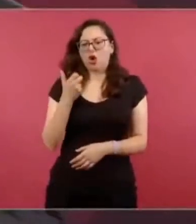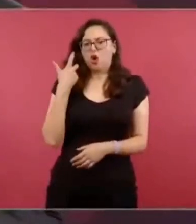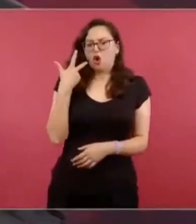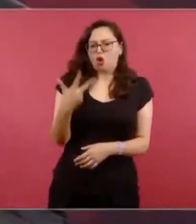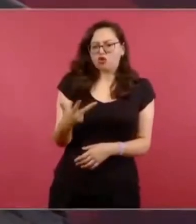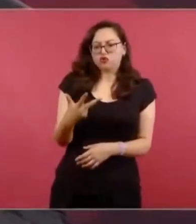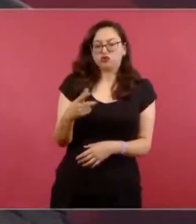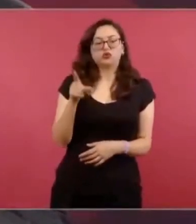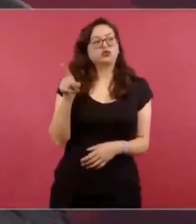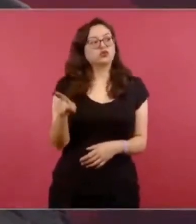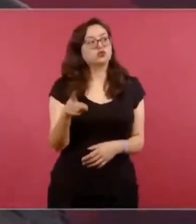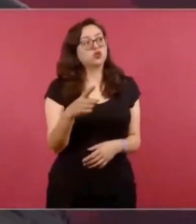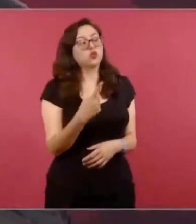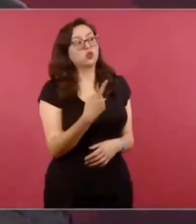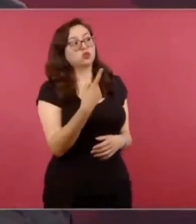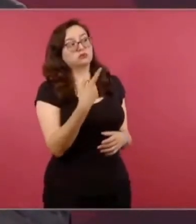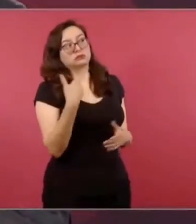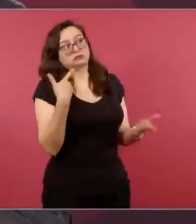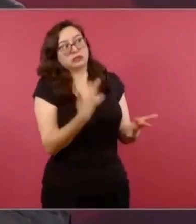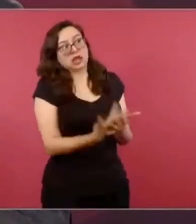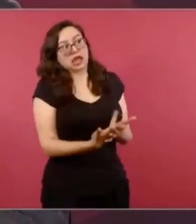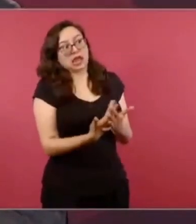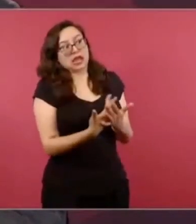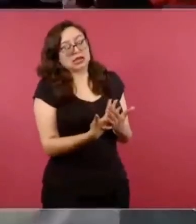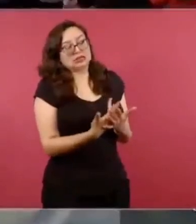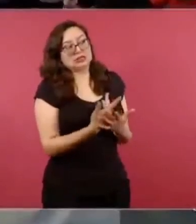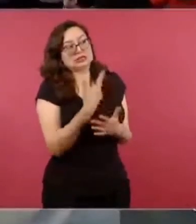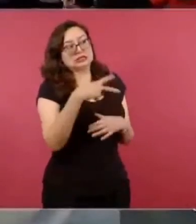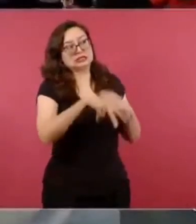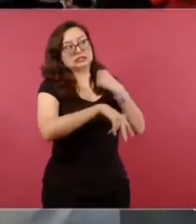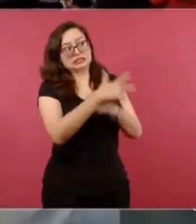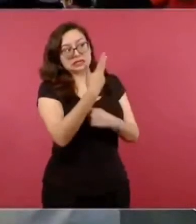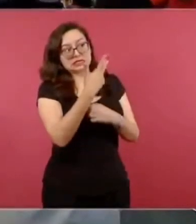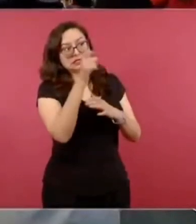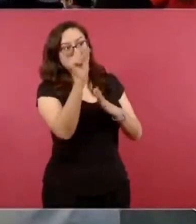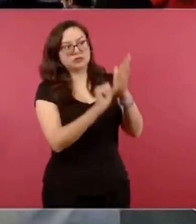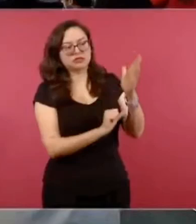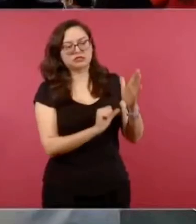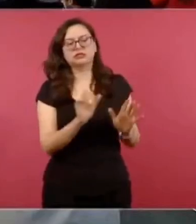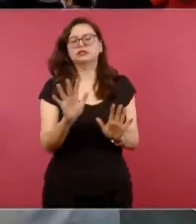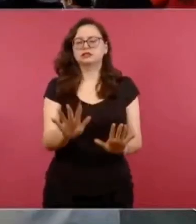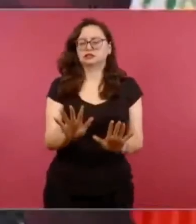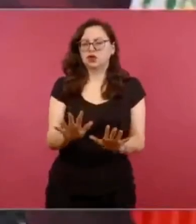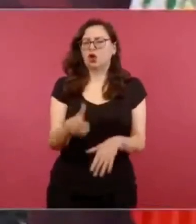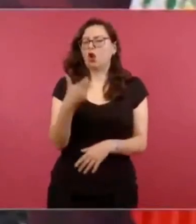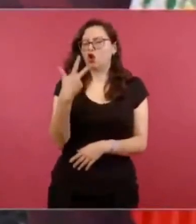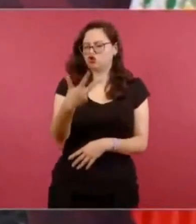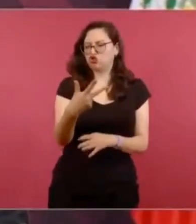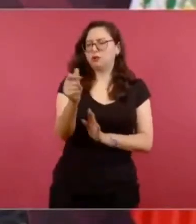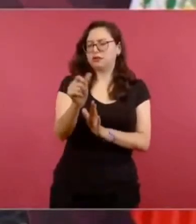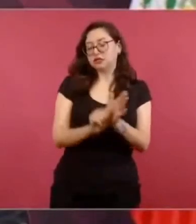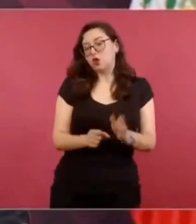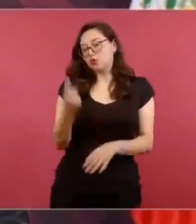en un caso. Un caso, Un caso 8 meses, sí. de todos, y ya se les entregaron